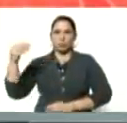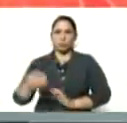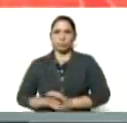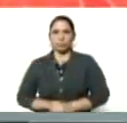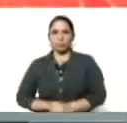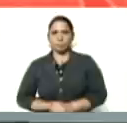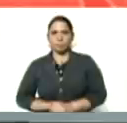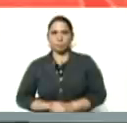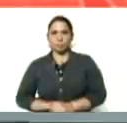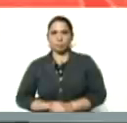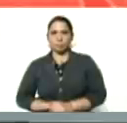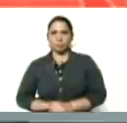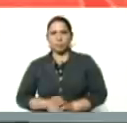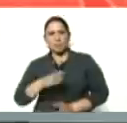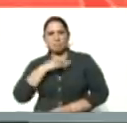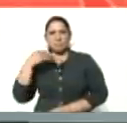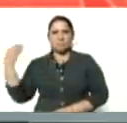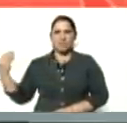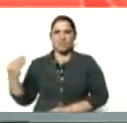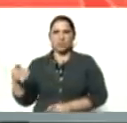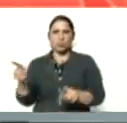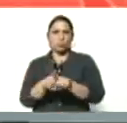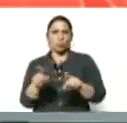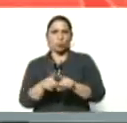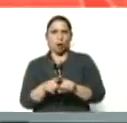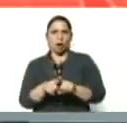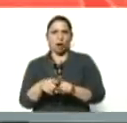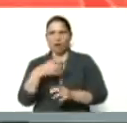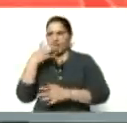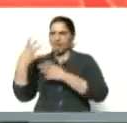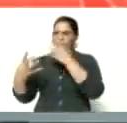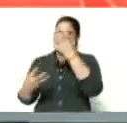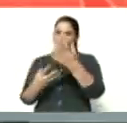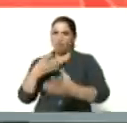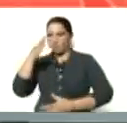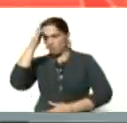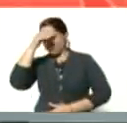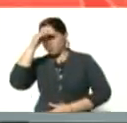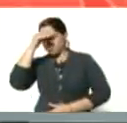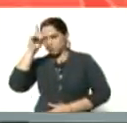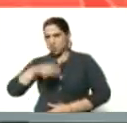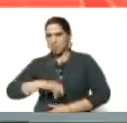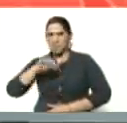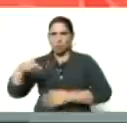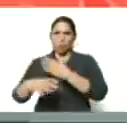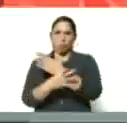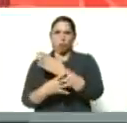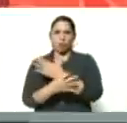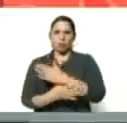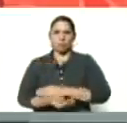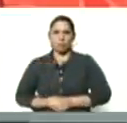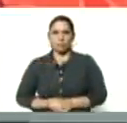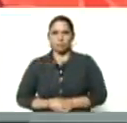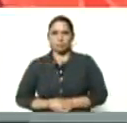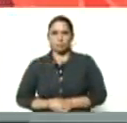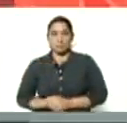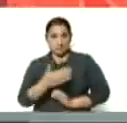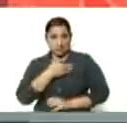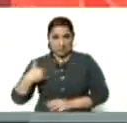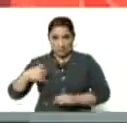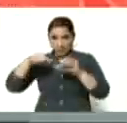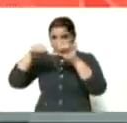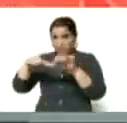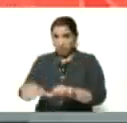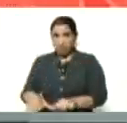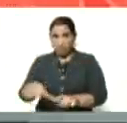Sale de vez en cuando como la Sayona. Los restos del trumpismo guaidocista. Y el que se quiera quedar